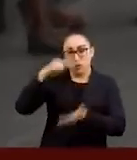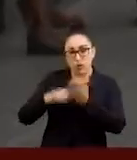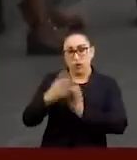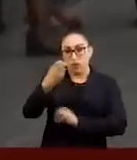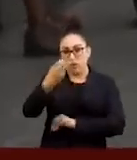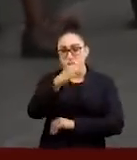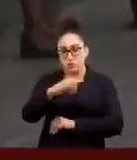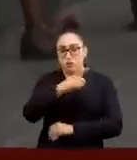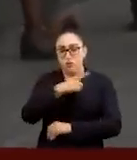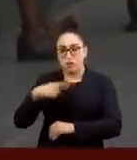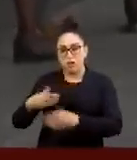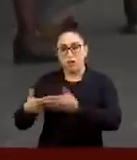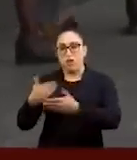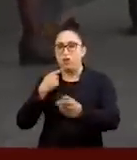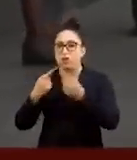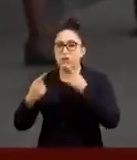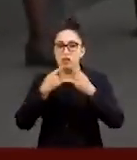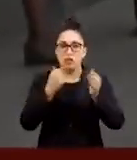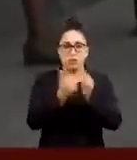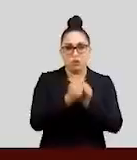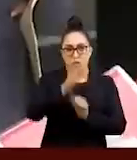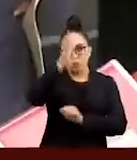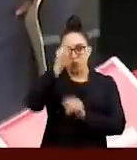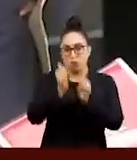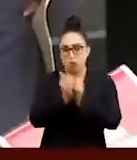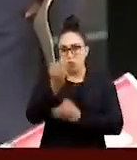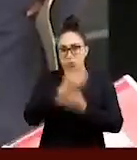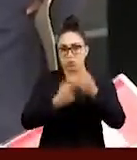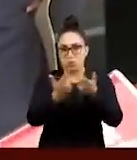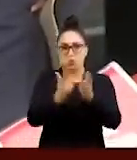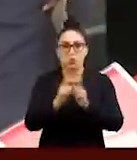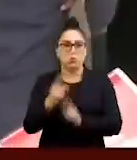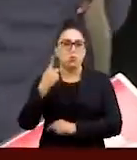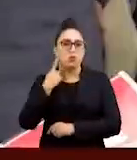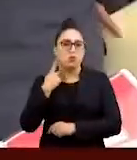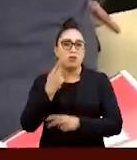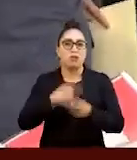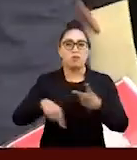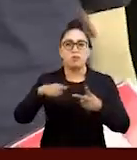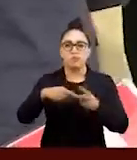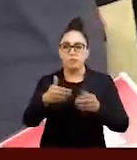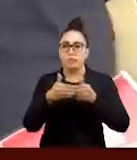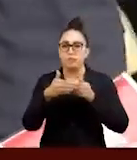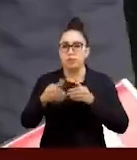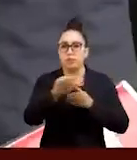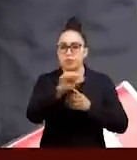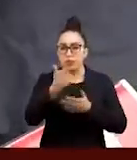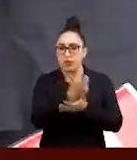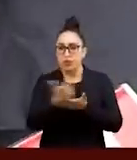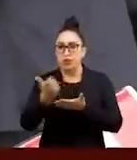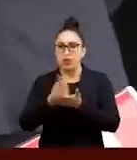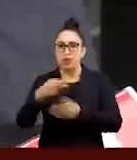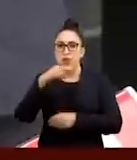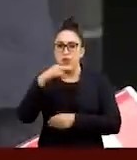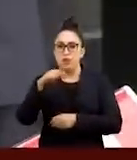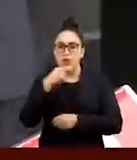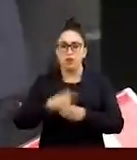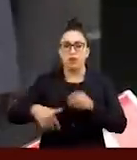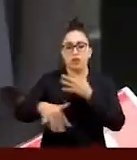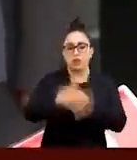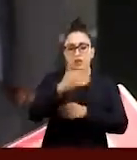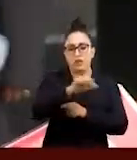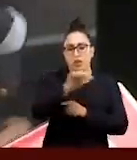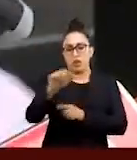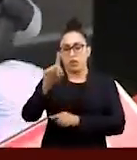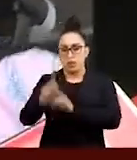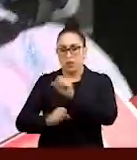consensuar con todas las fuerzas políticas. El incremento al aguinaldo, de duplicarlo de 15 días a 30 días,